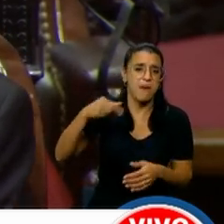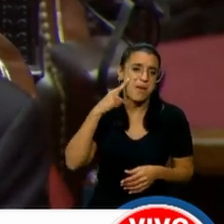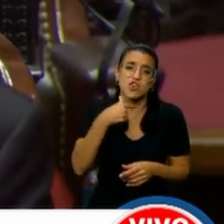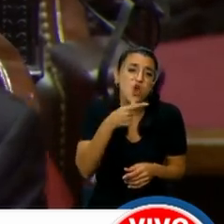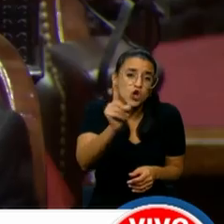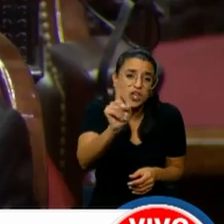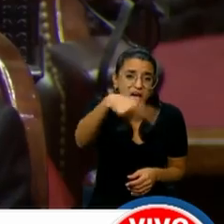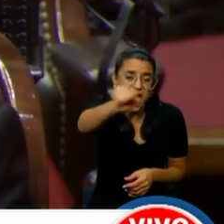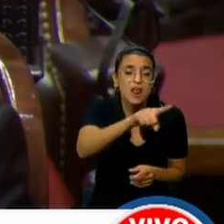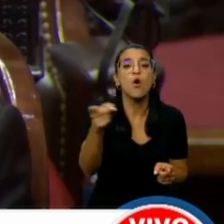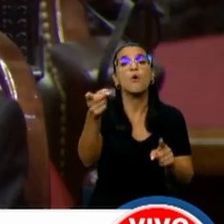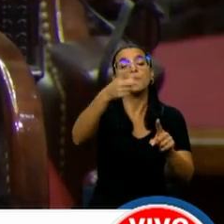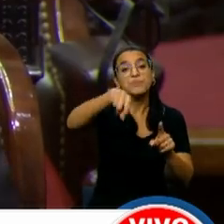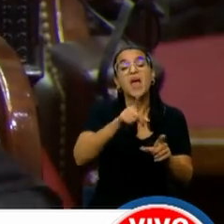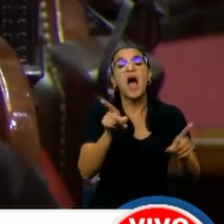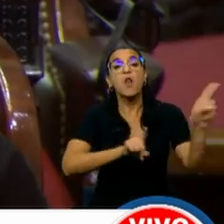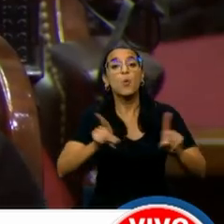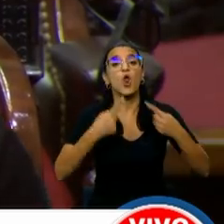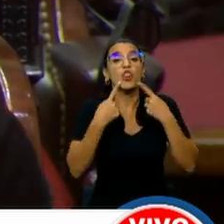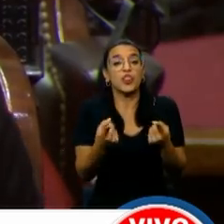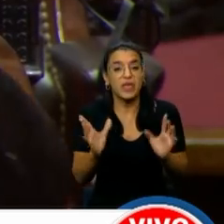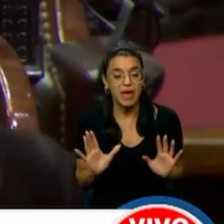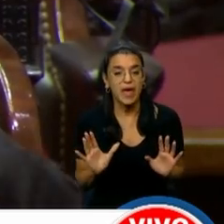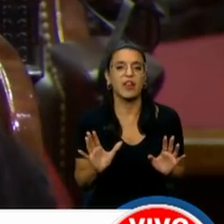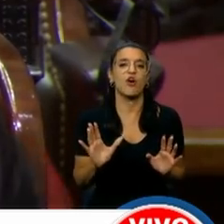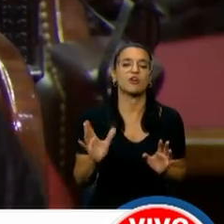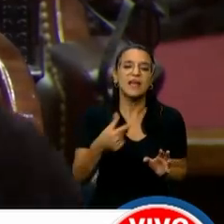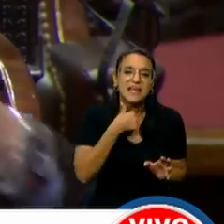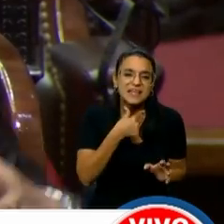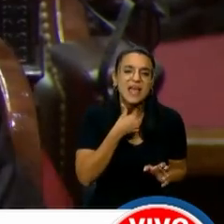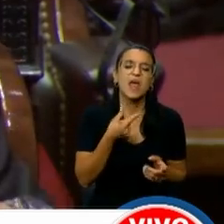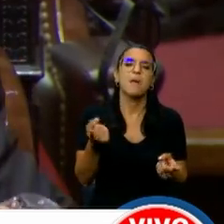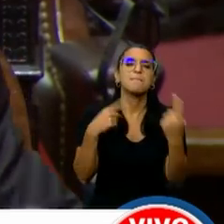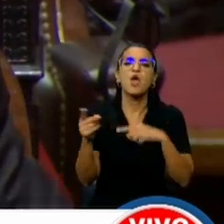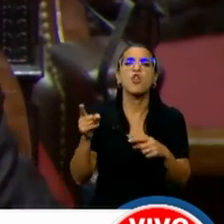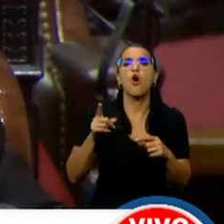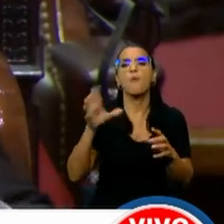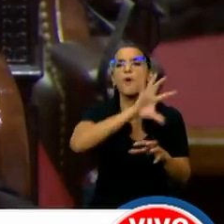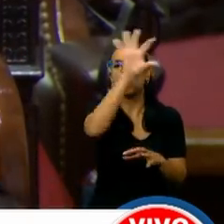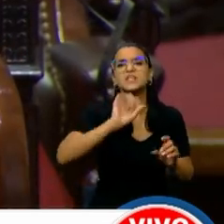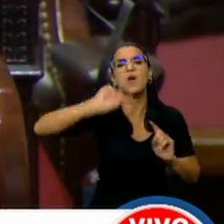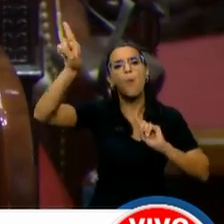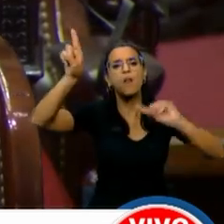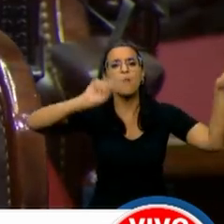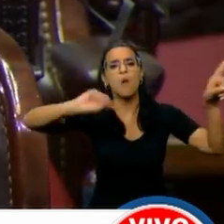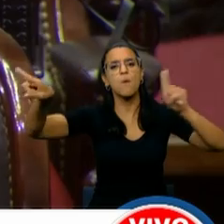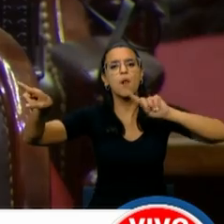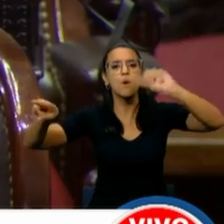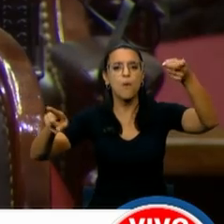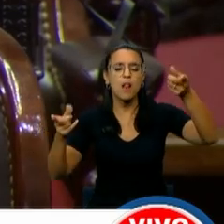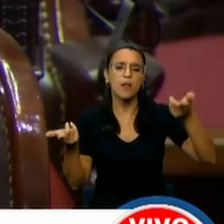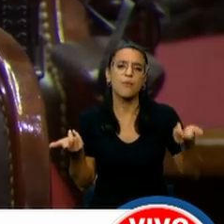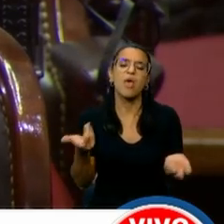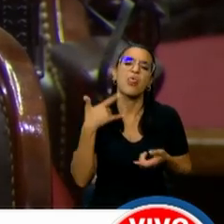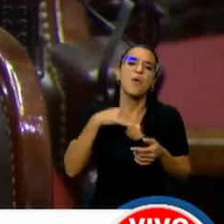y para aquellos que dijeron tenían la intención pero que volvían a sus provincias y tenían que explicar